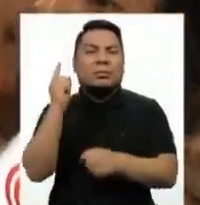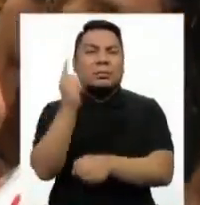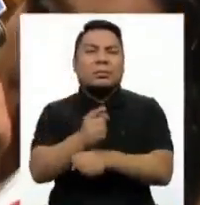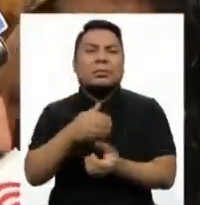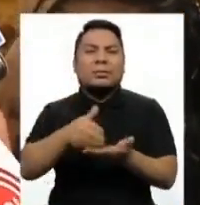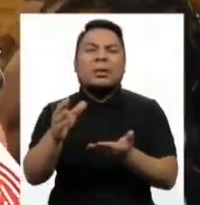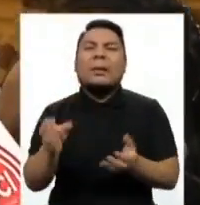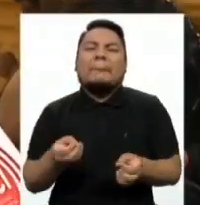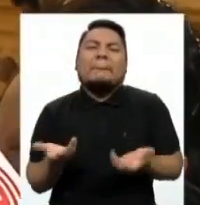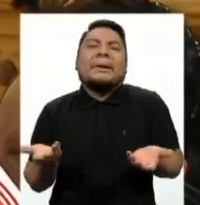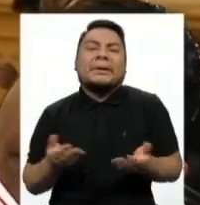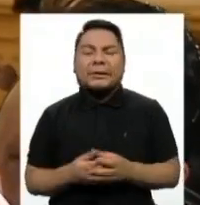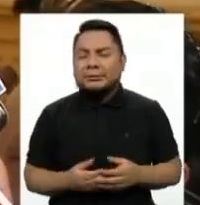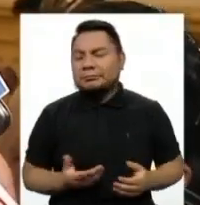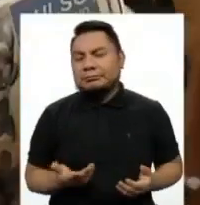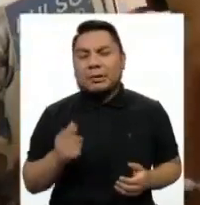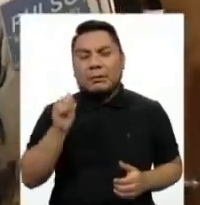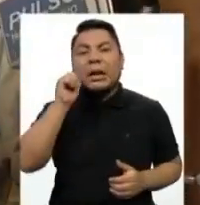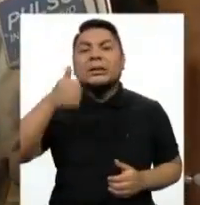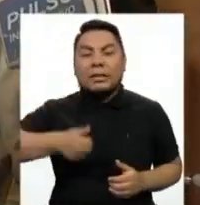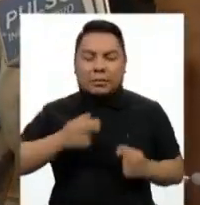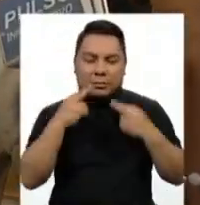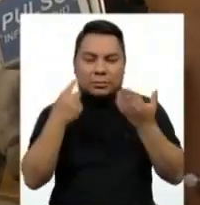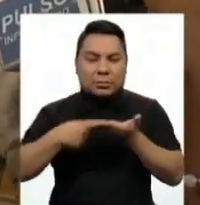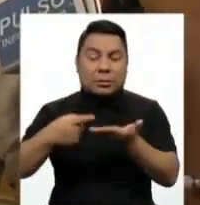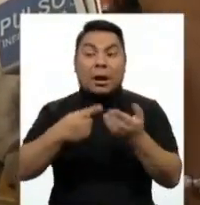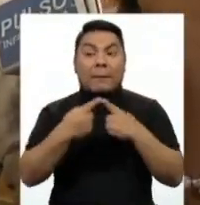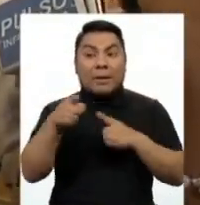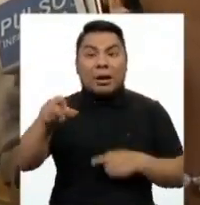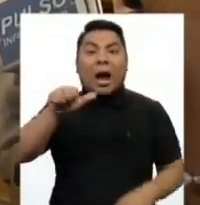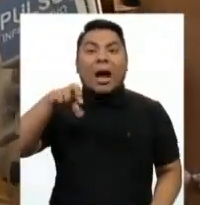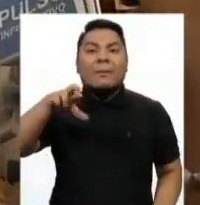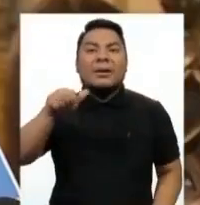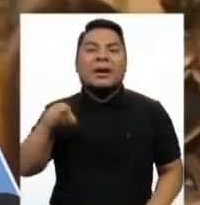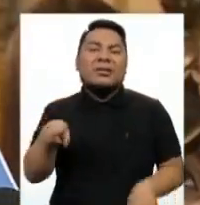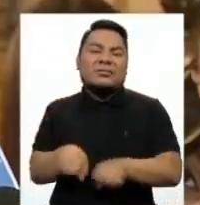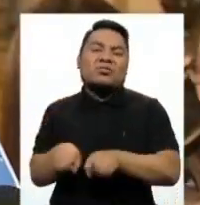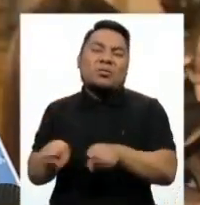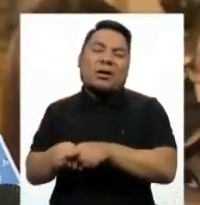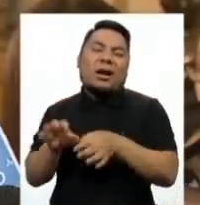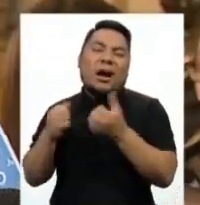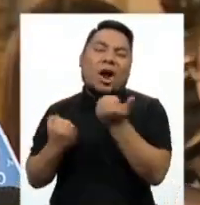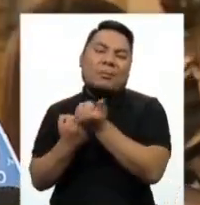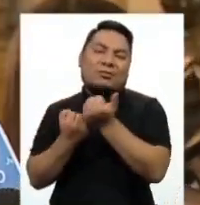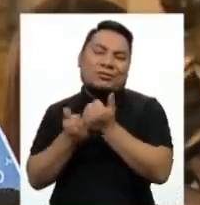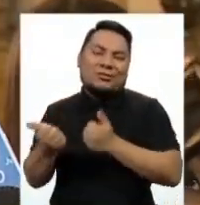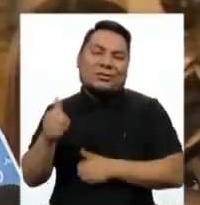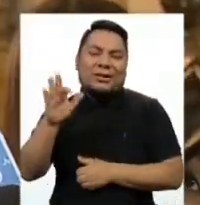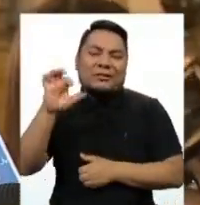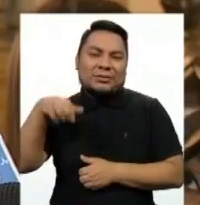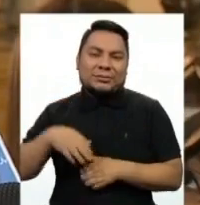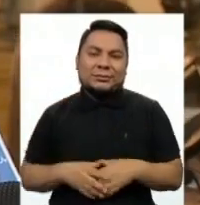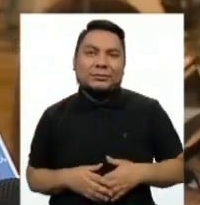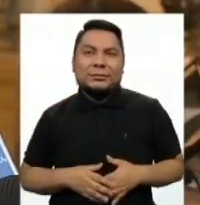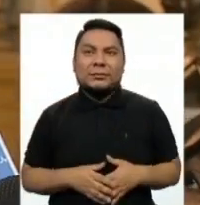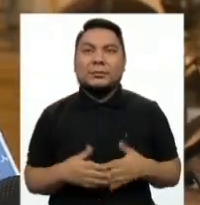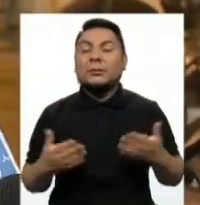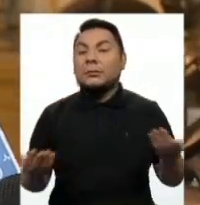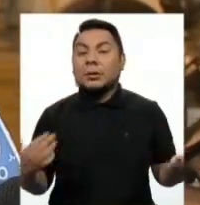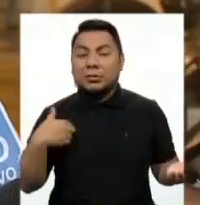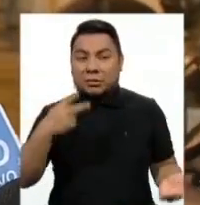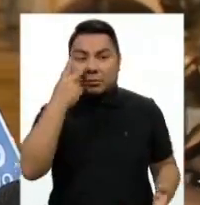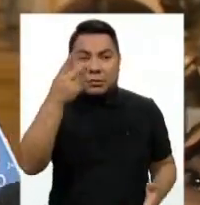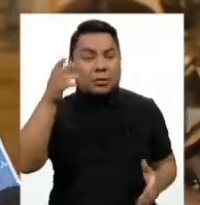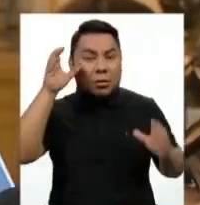Frente a ello, la posición del APRA parece ser similar a la de Fuerza Popular. Es inédito, yo no he visto en el